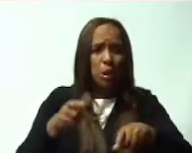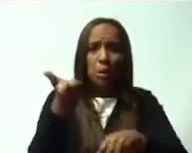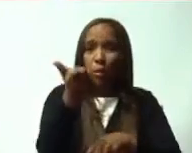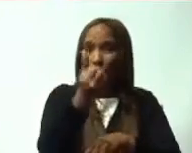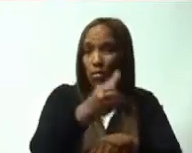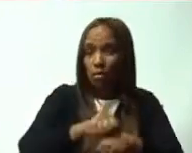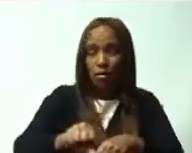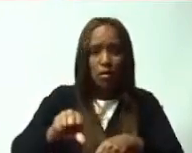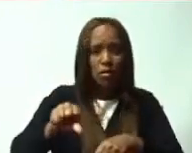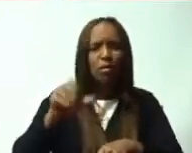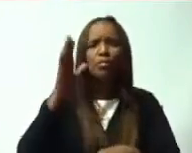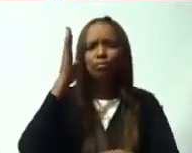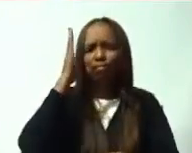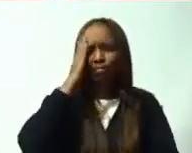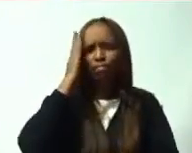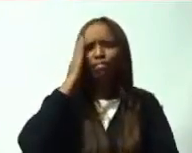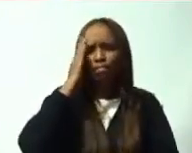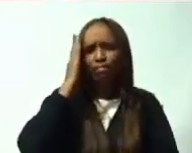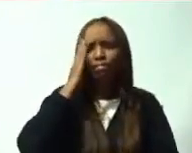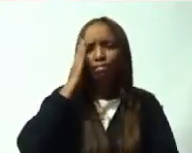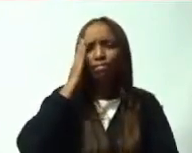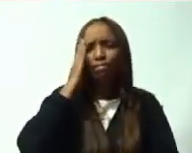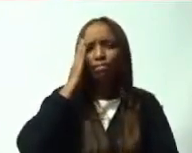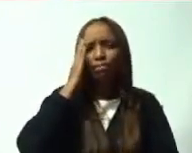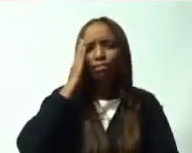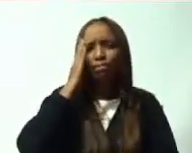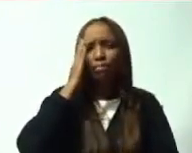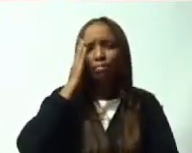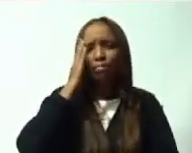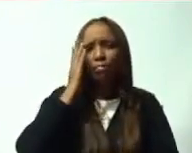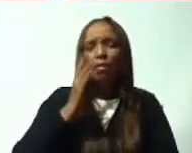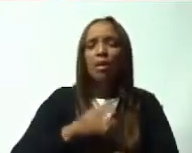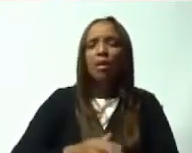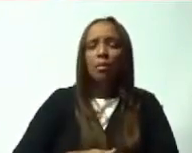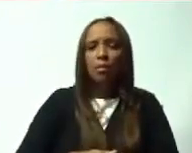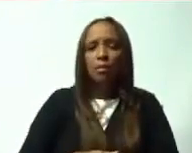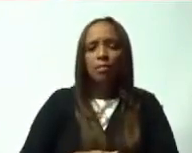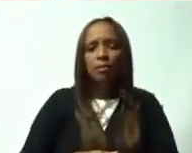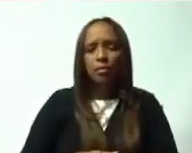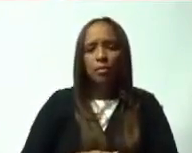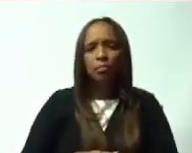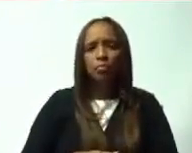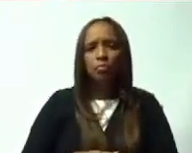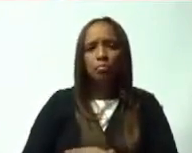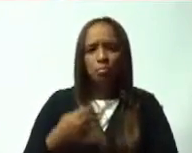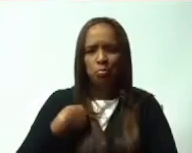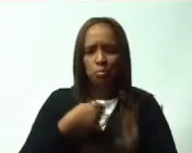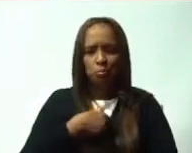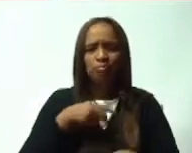Solamente ahora la prudencia nos aconseja